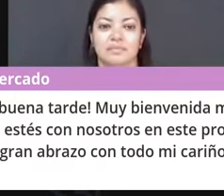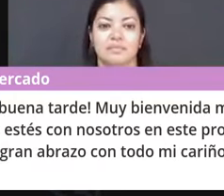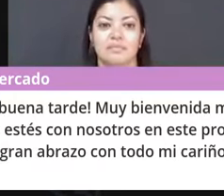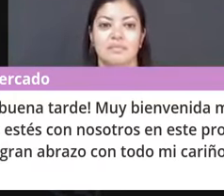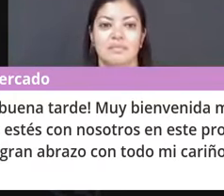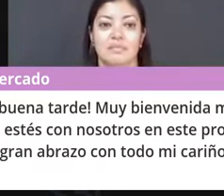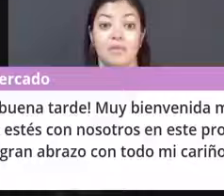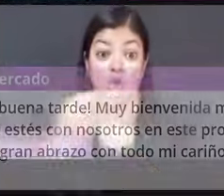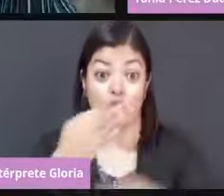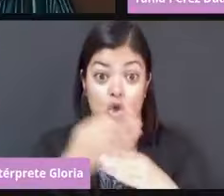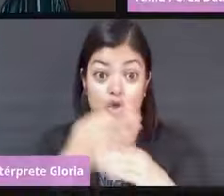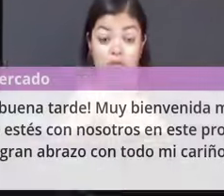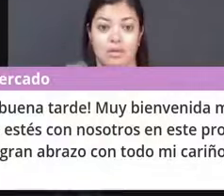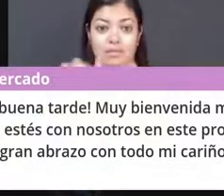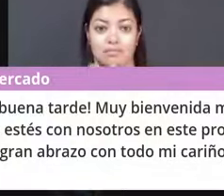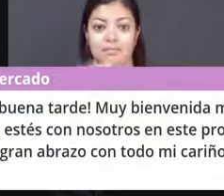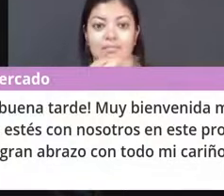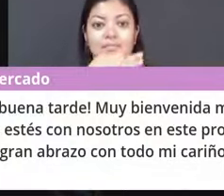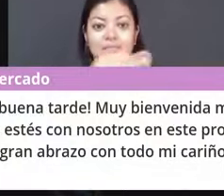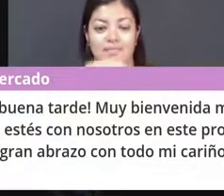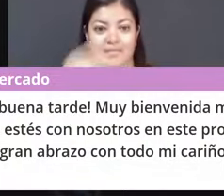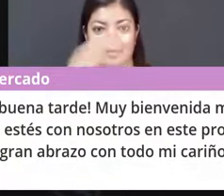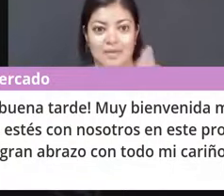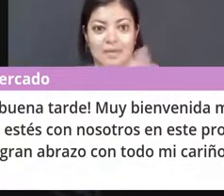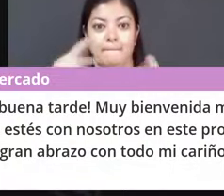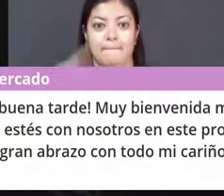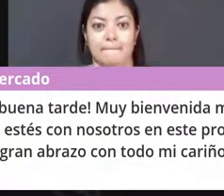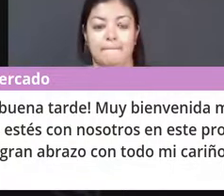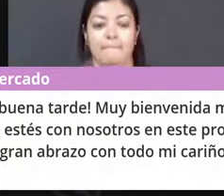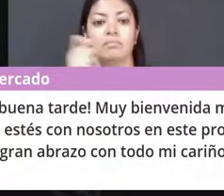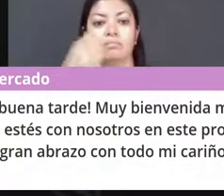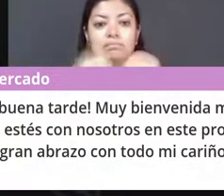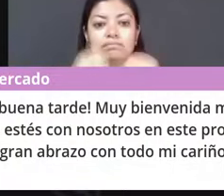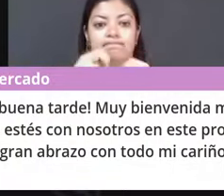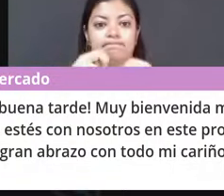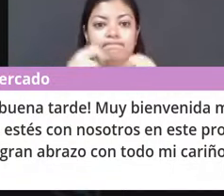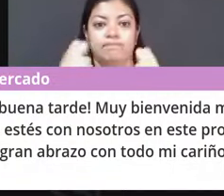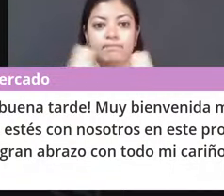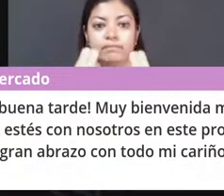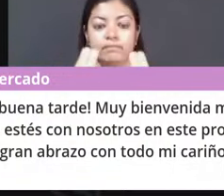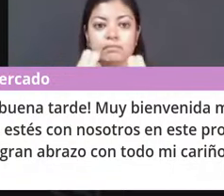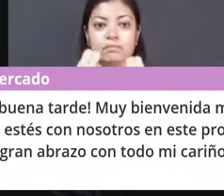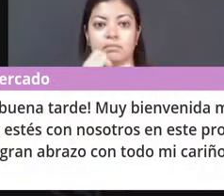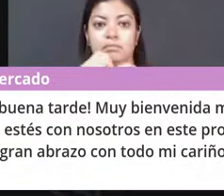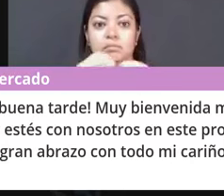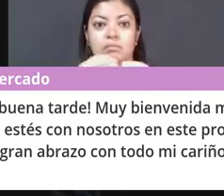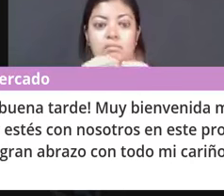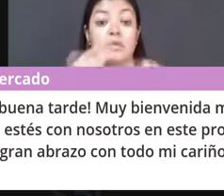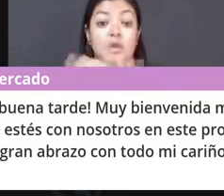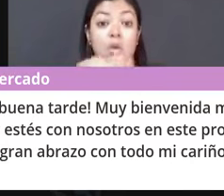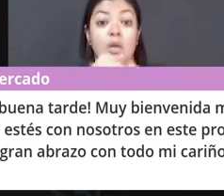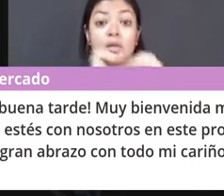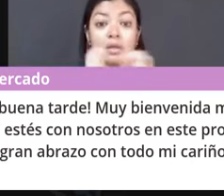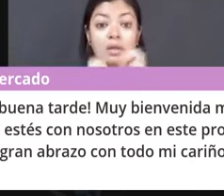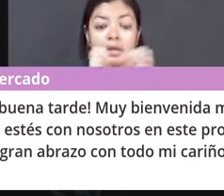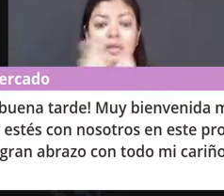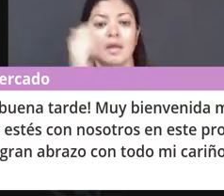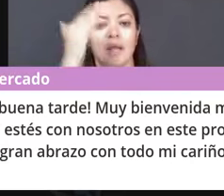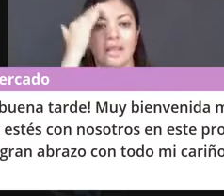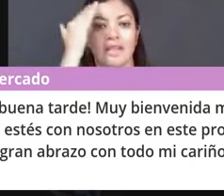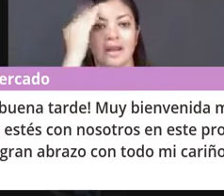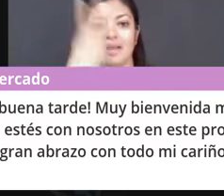les aviso a la audiencia hermosa, estará la magistrada transmitiendo, estará en una entrevista en Liderazgo